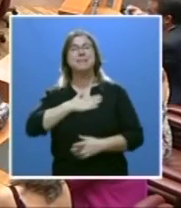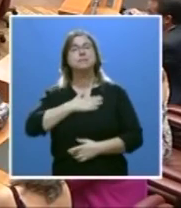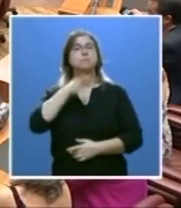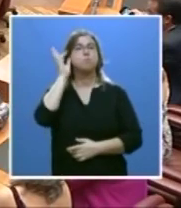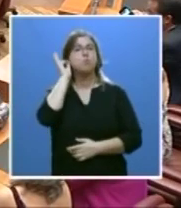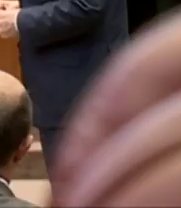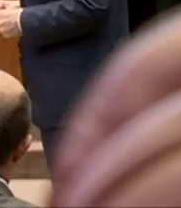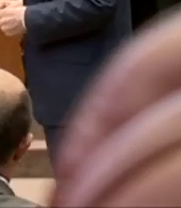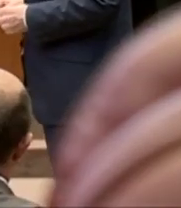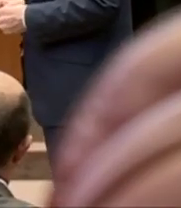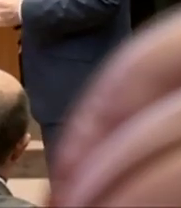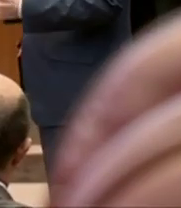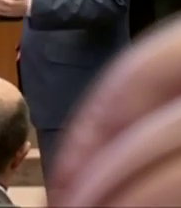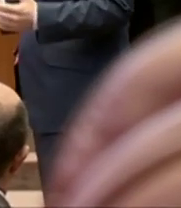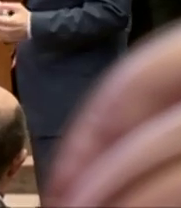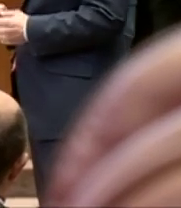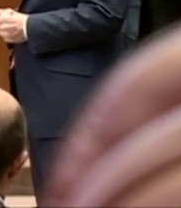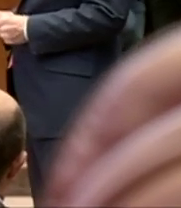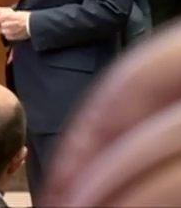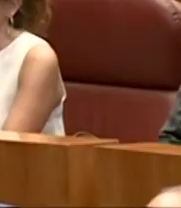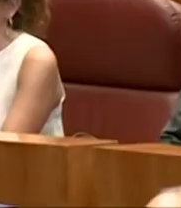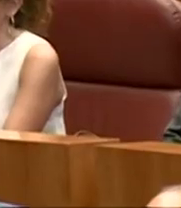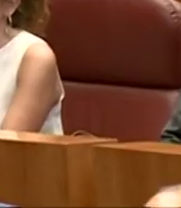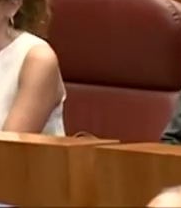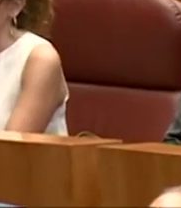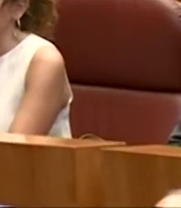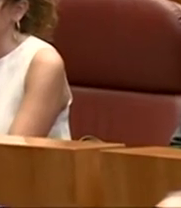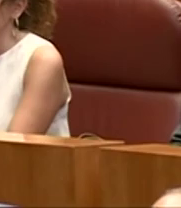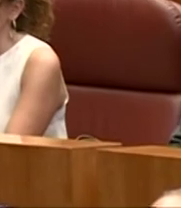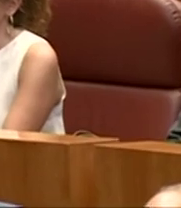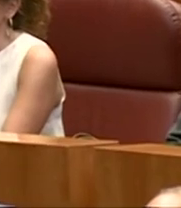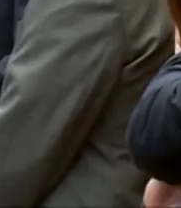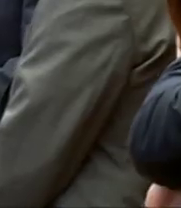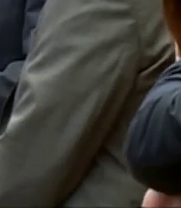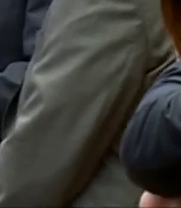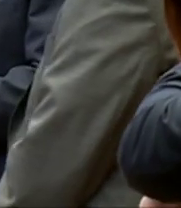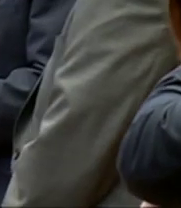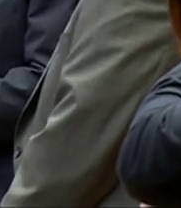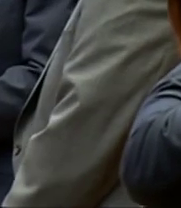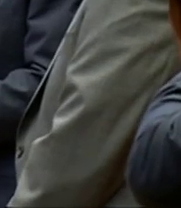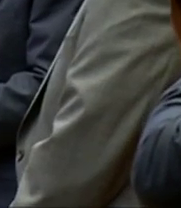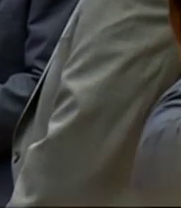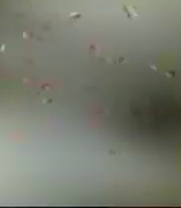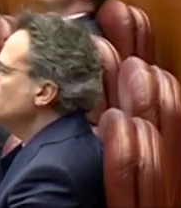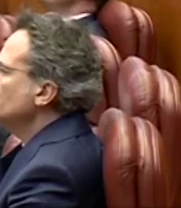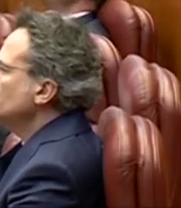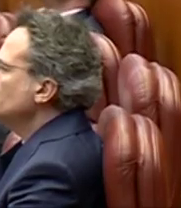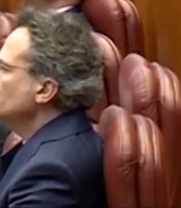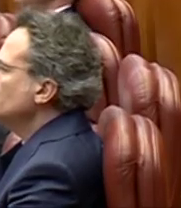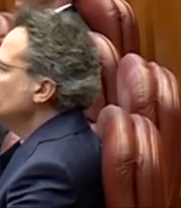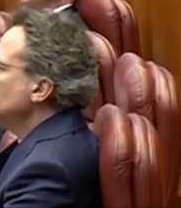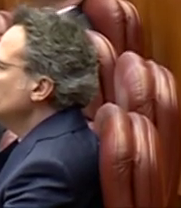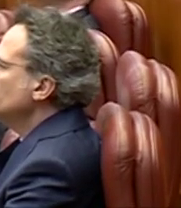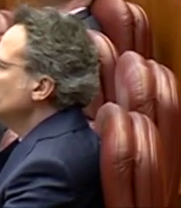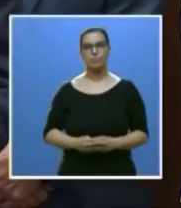los hombres de Castilla y León... ...y con el reto de mejorar los servicios públicos, hacer frente a la despoblación, generar empleo... ...o garantizar la transparencia y el buen